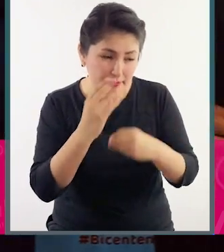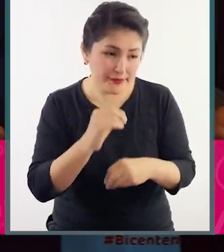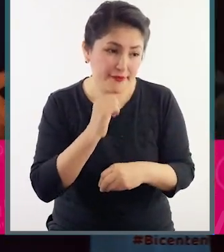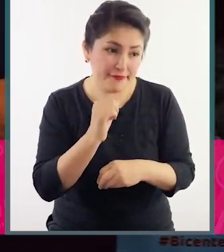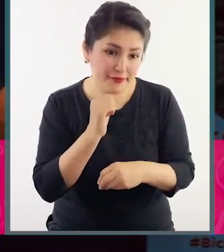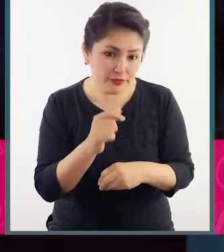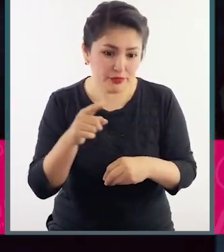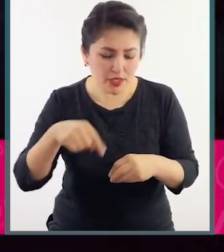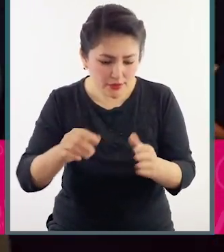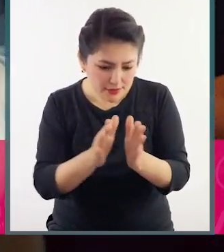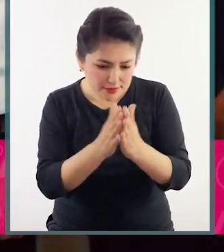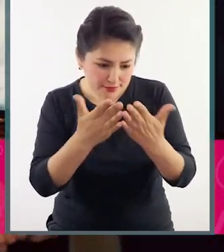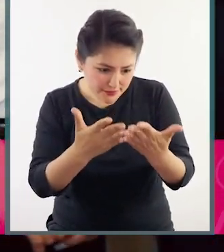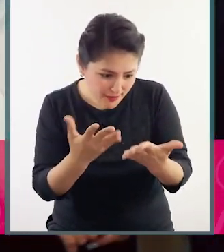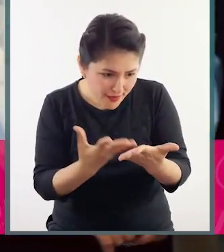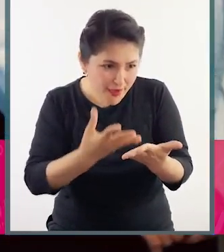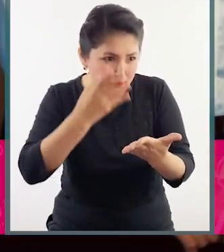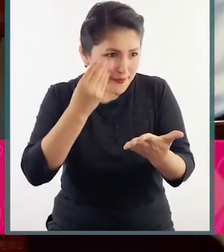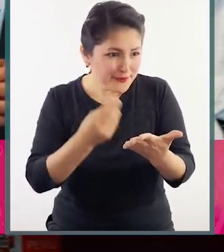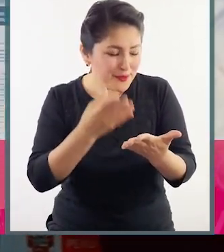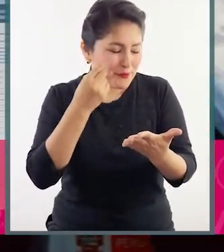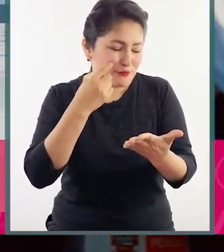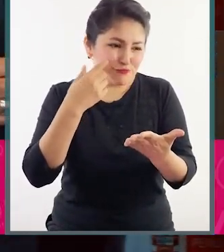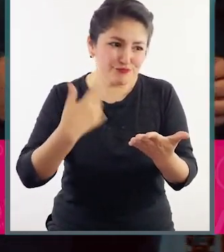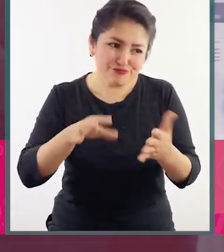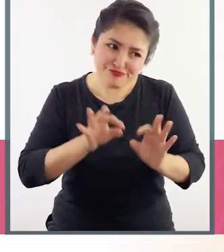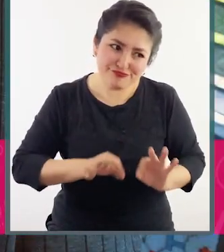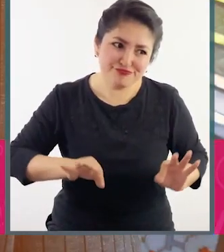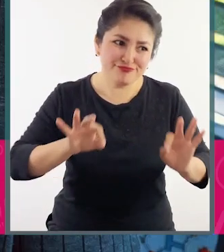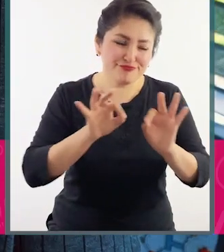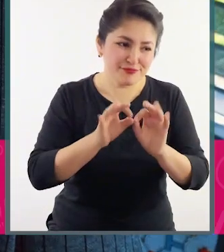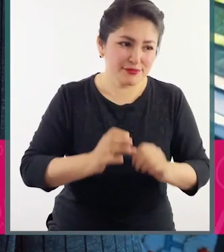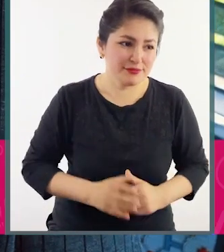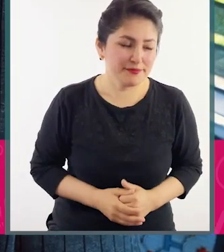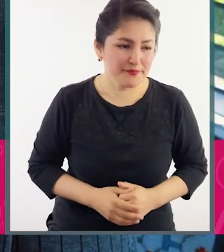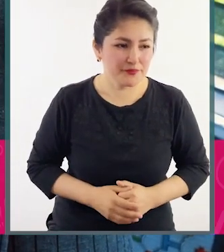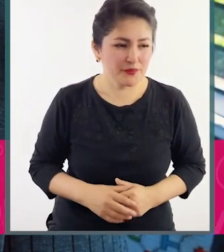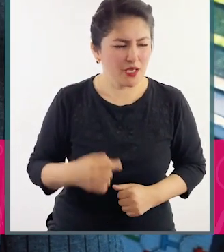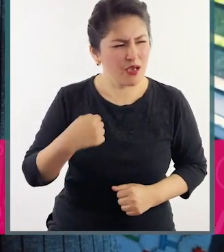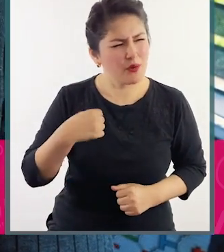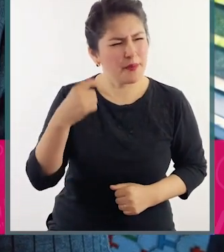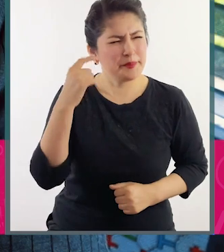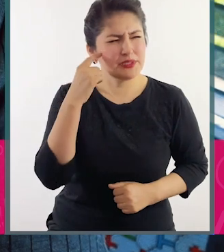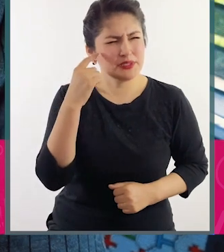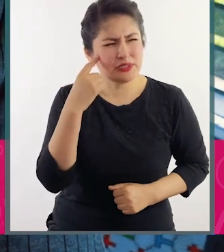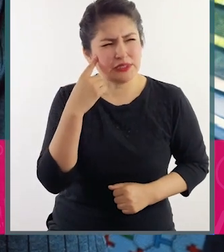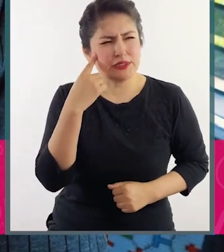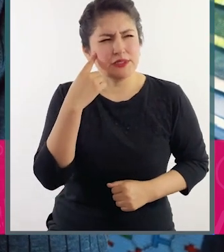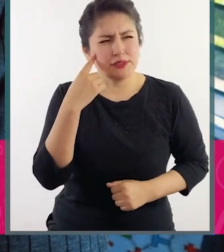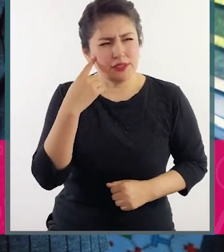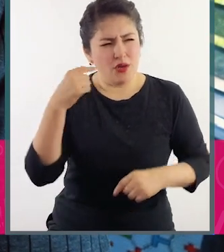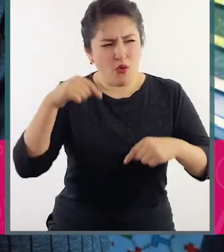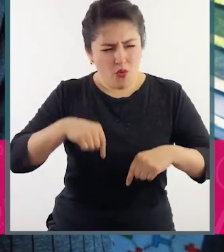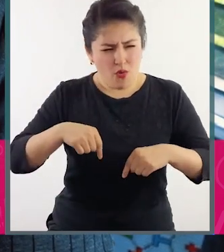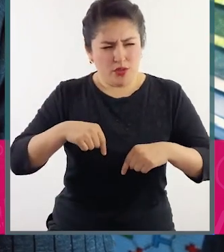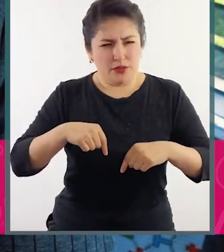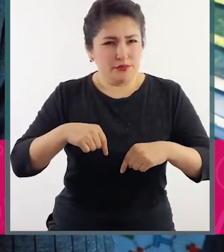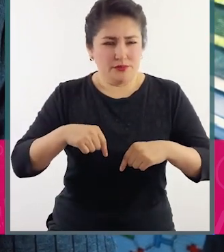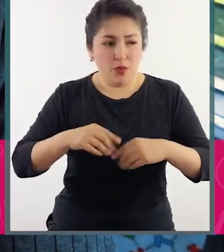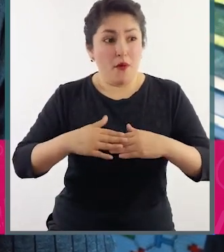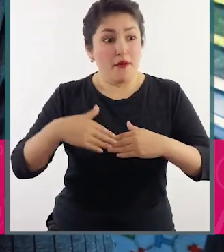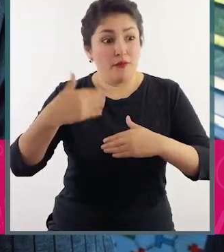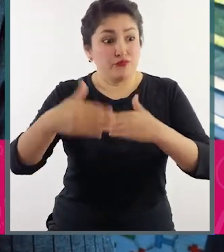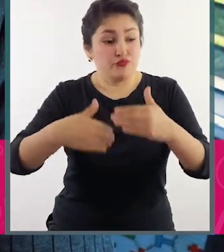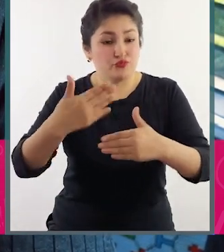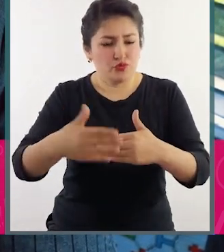cuán importante va a ser que ellos puedan tener acceso a esta información. Ahora en adelante tenemos que ir dándonos cuenta que no solamente